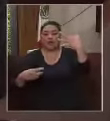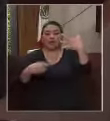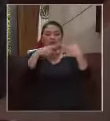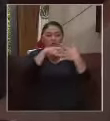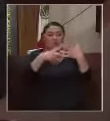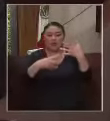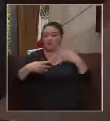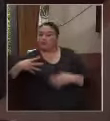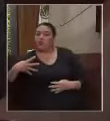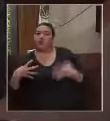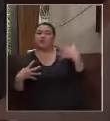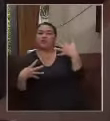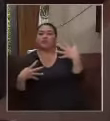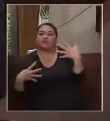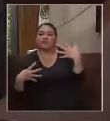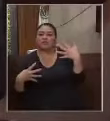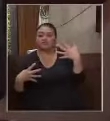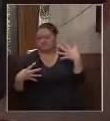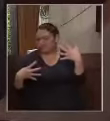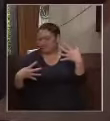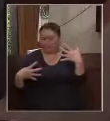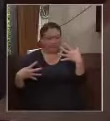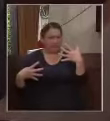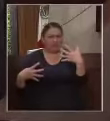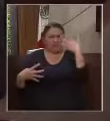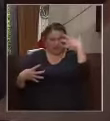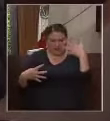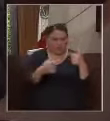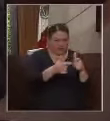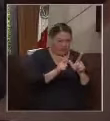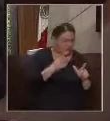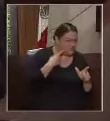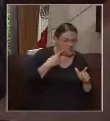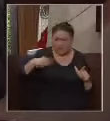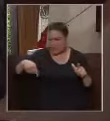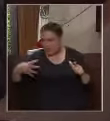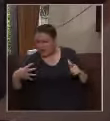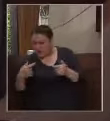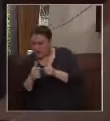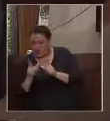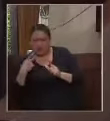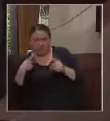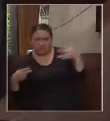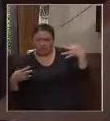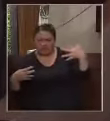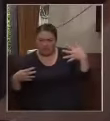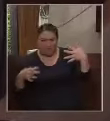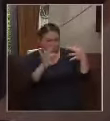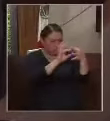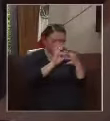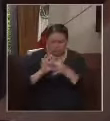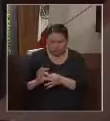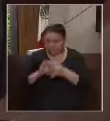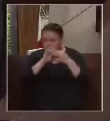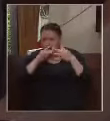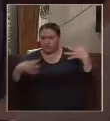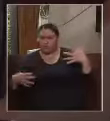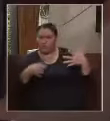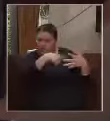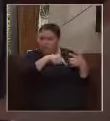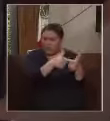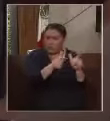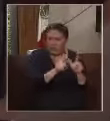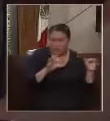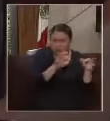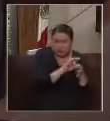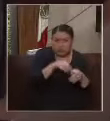Tal situación puede generar una inobservancia al principio de uniformidad por tratarse de coaliciones para